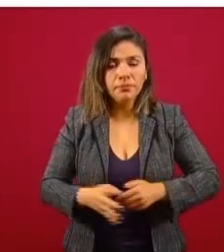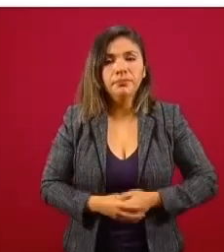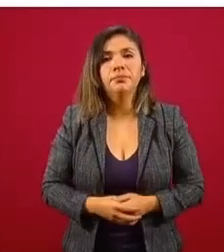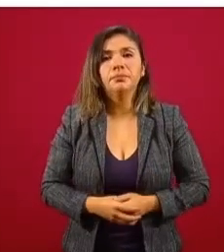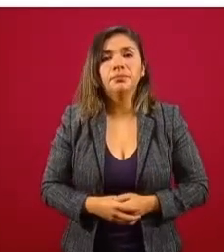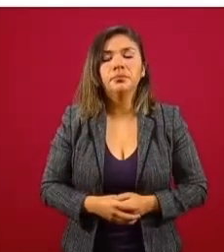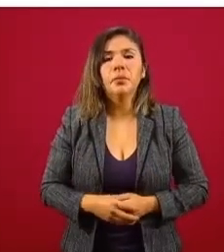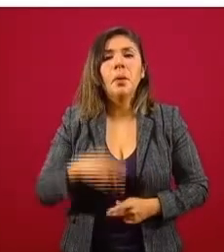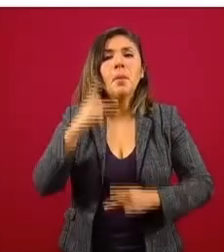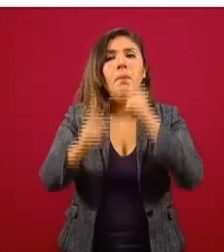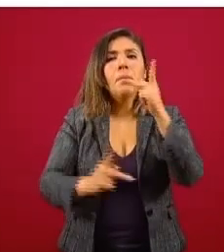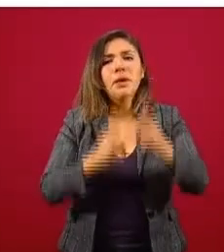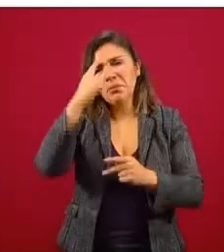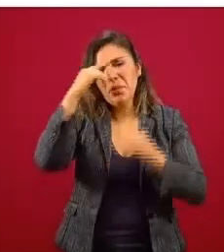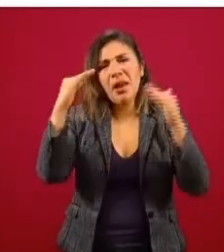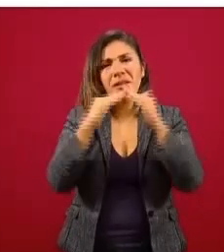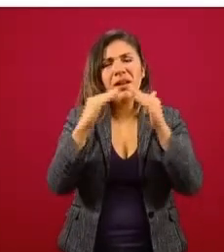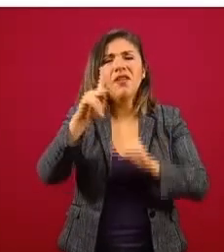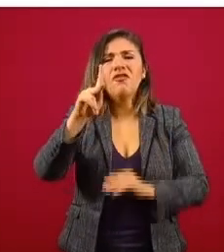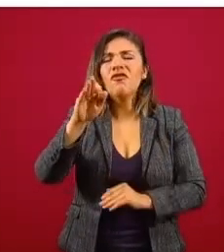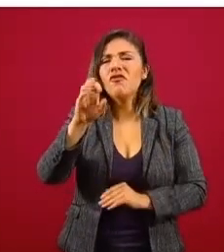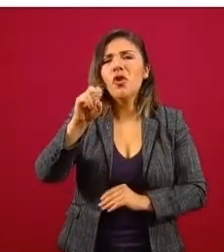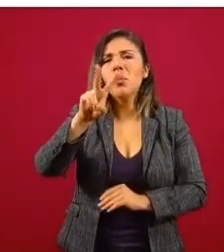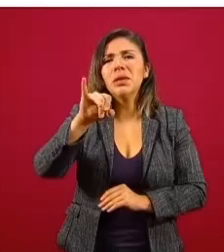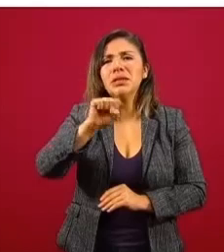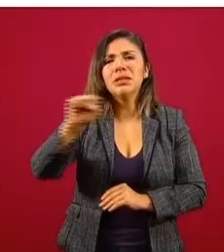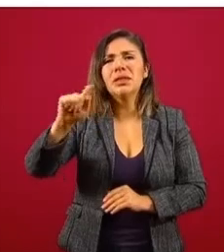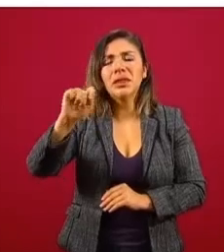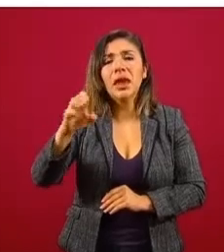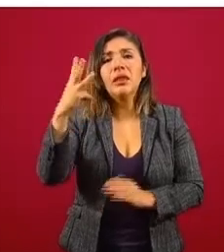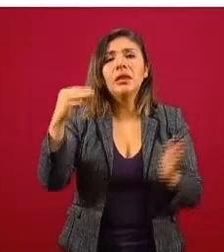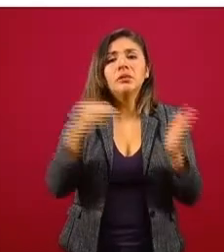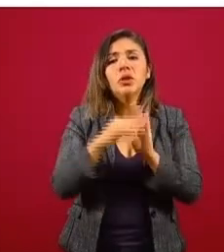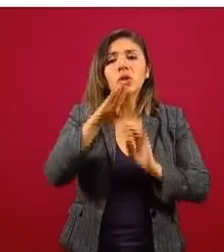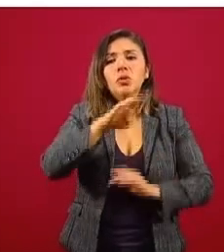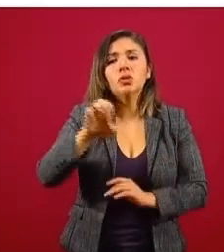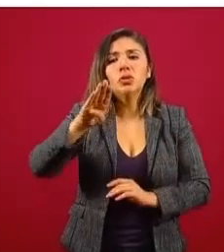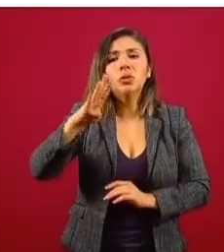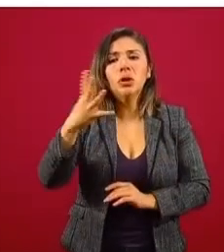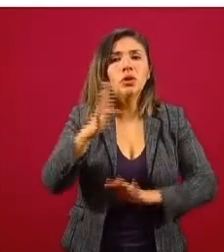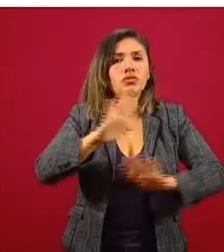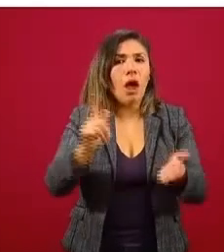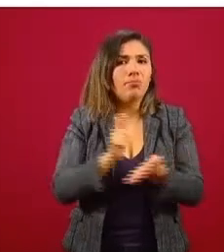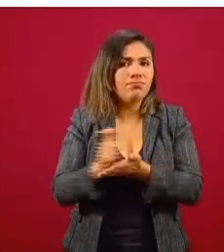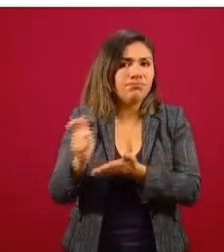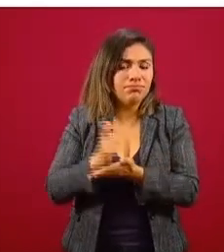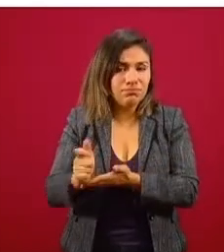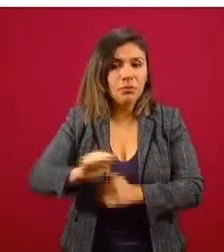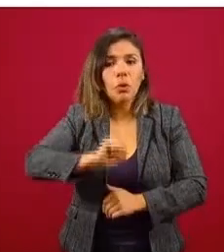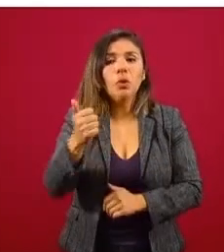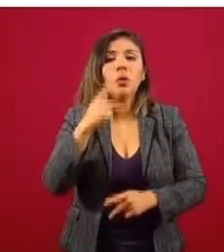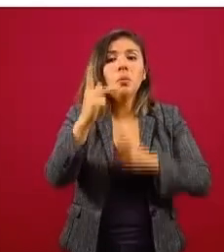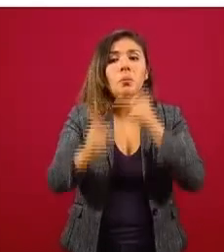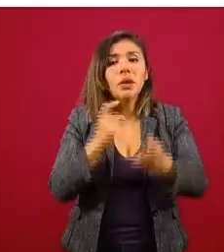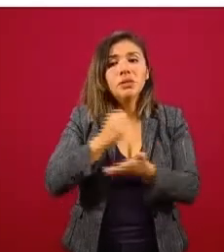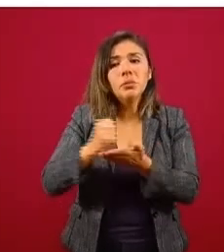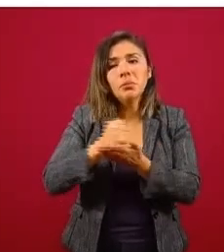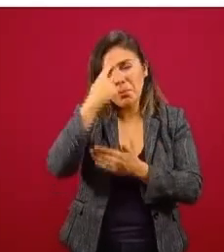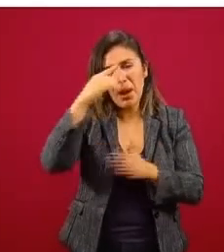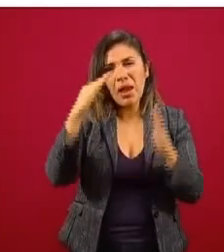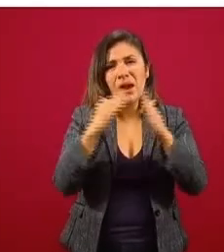el crédito de vivienda para fovissste 3.994 entregado crédito para vivienda